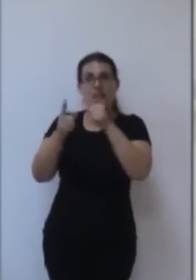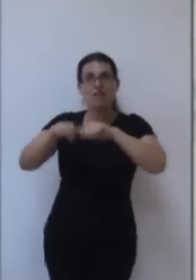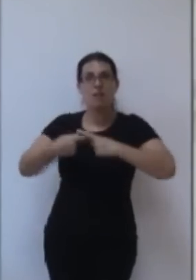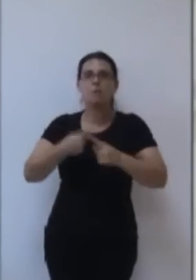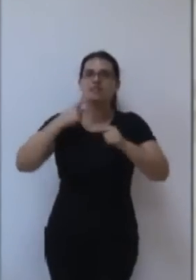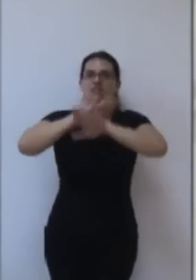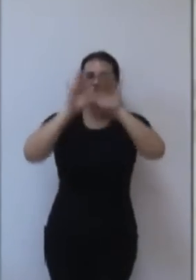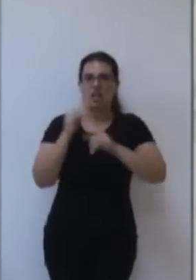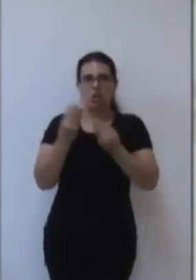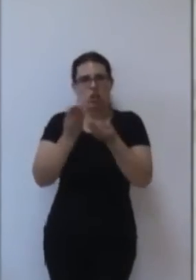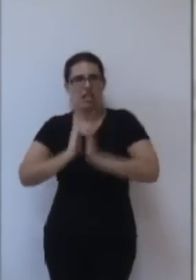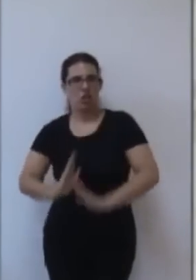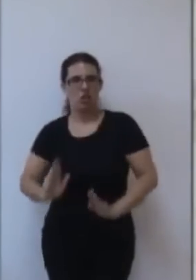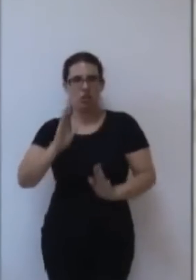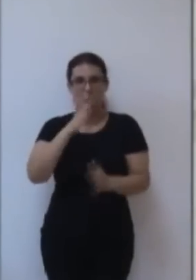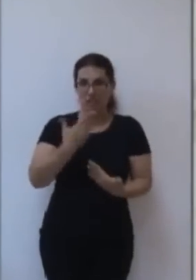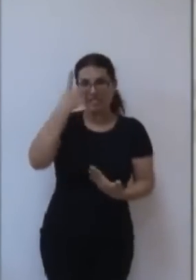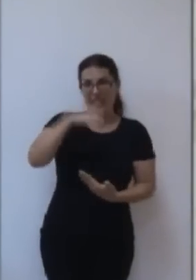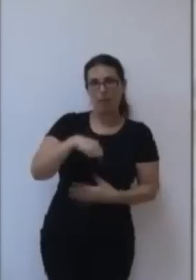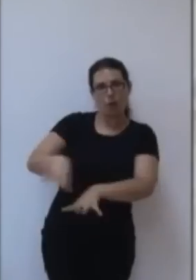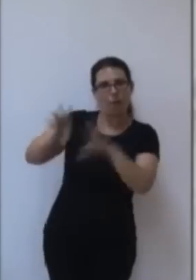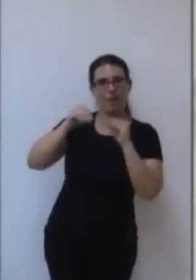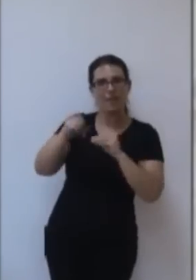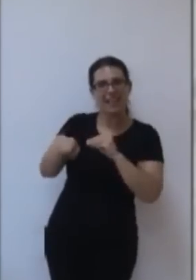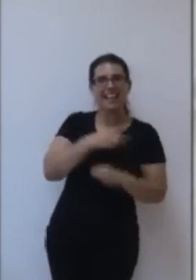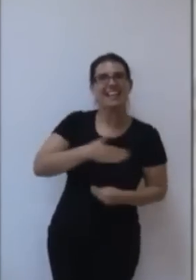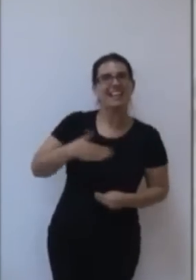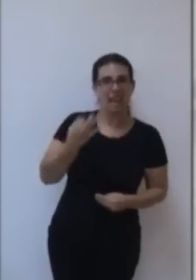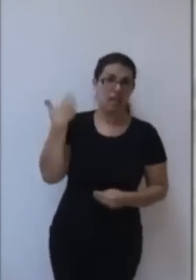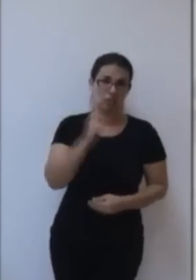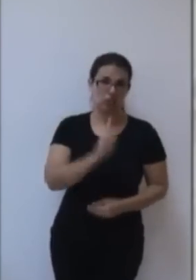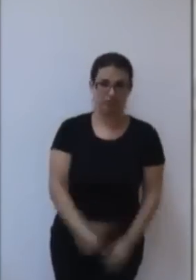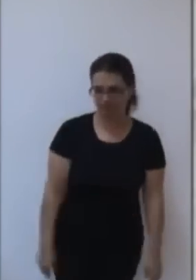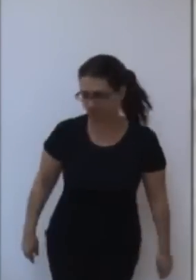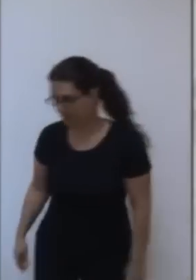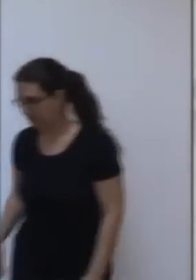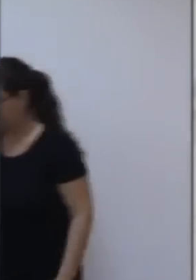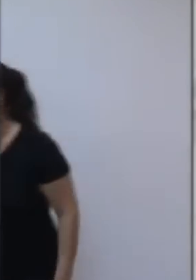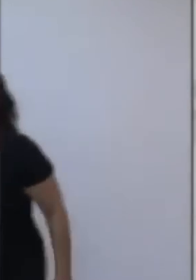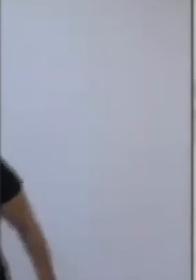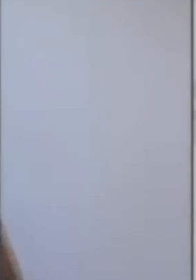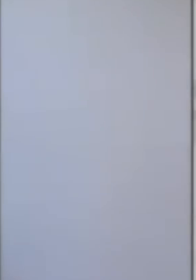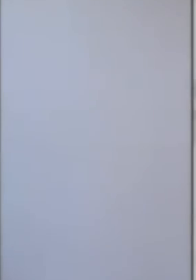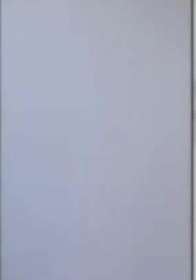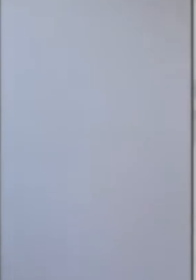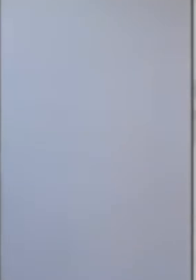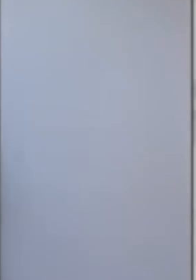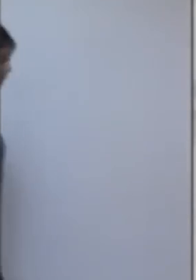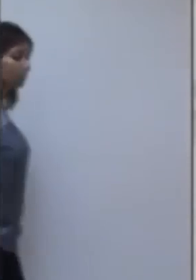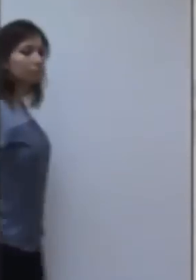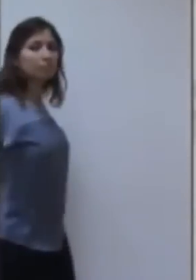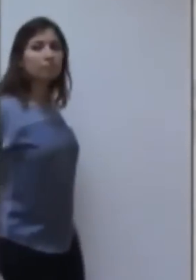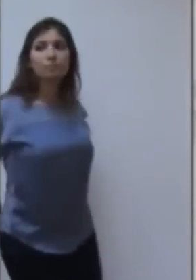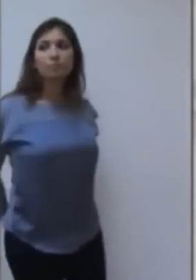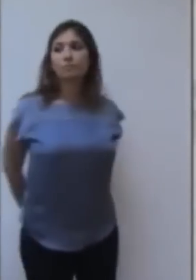más feliz con su hijo porque sabe que ahora lo puede comprender y antes no, ¿no? ¿Qué opinas, Gerardo? Sí, yo creo